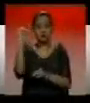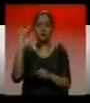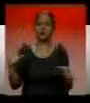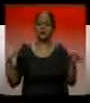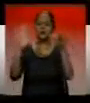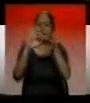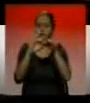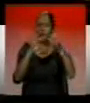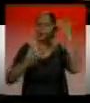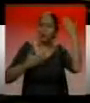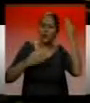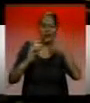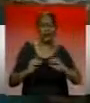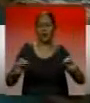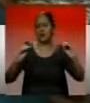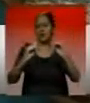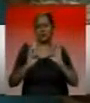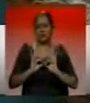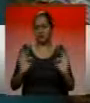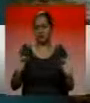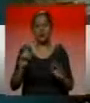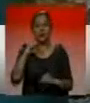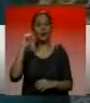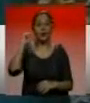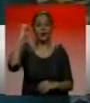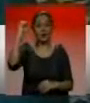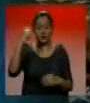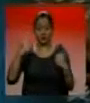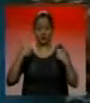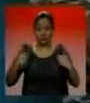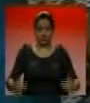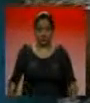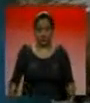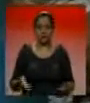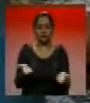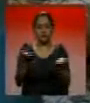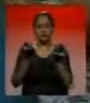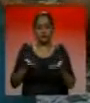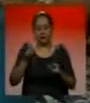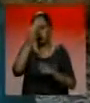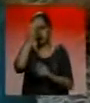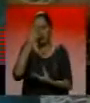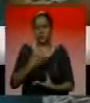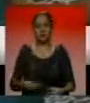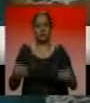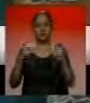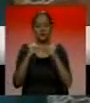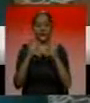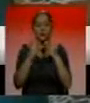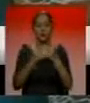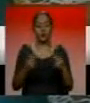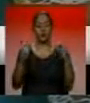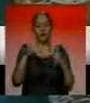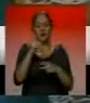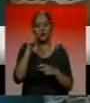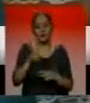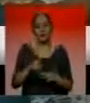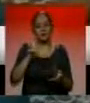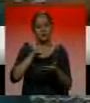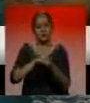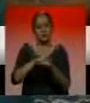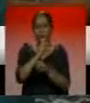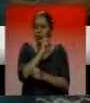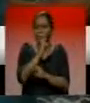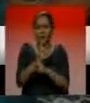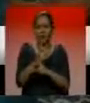calidad de la comunicación. No especificaron, sin embargo, si exigirán que las autoridades abran las puertas a la prensa para poder contrastar los datos. Lo